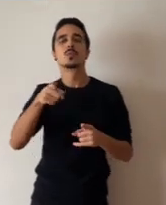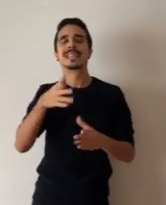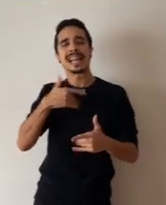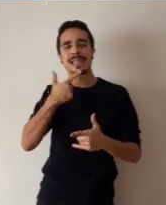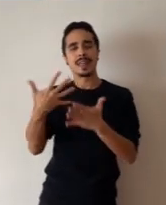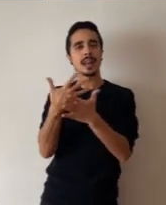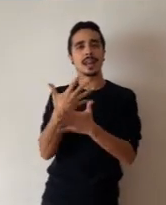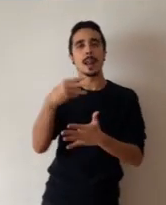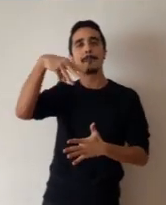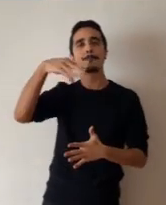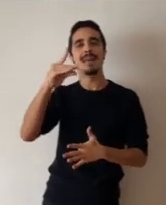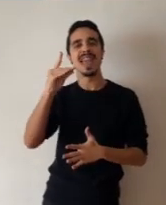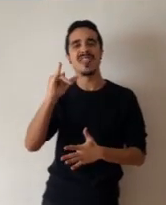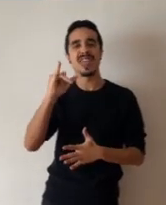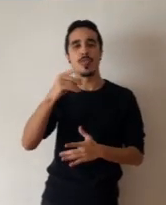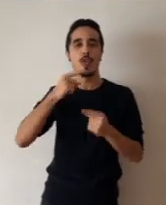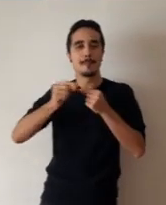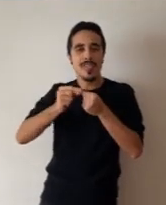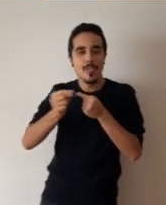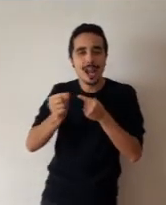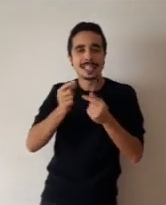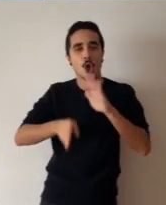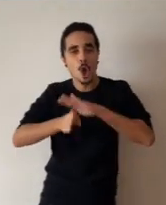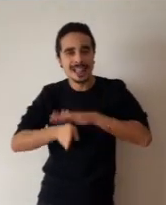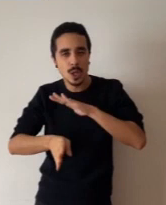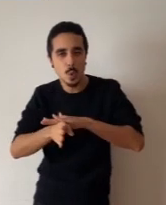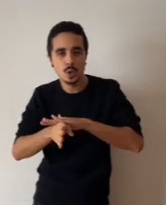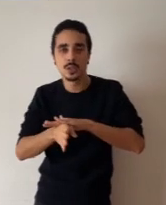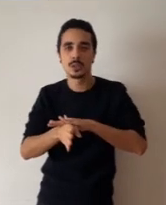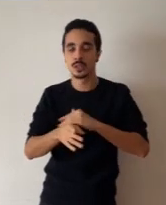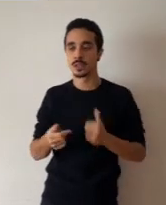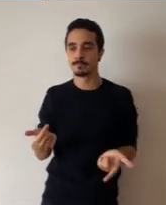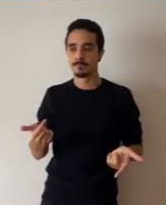¿te refieres a los medidores continuos?